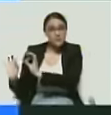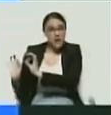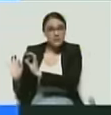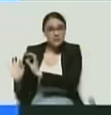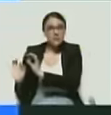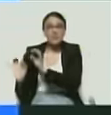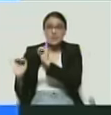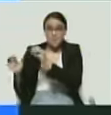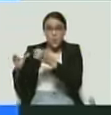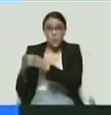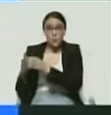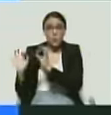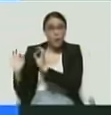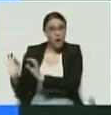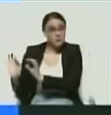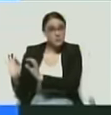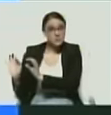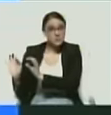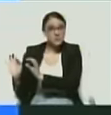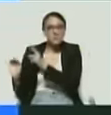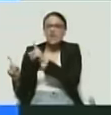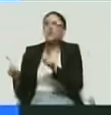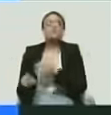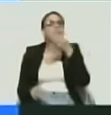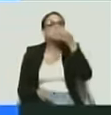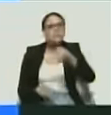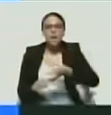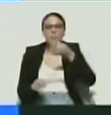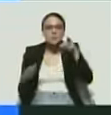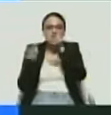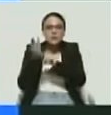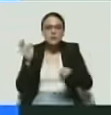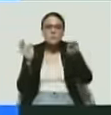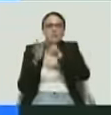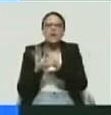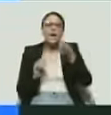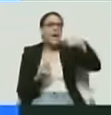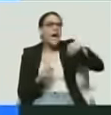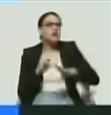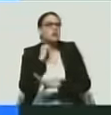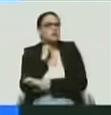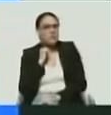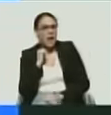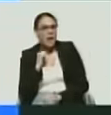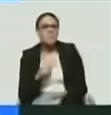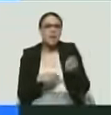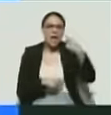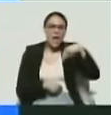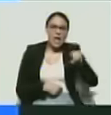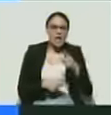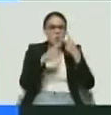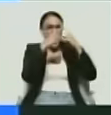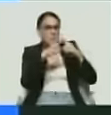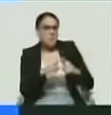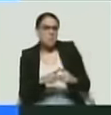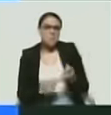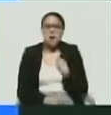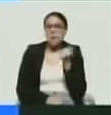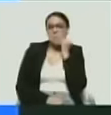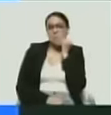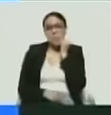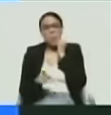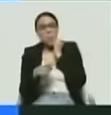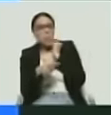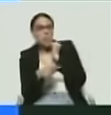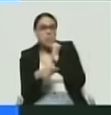de la oposición venezolana, canta fraude cada vez que pierde las elecciones. Y como pierde tantas elecciones,